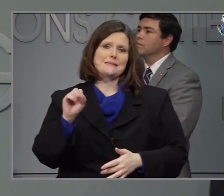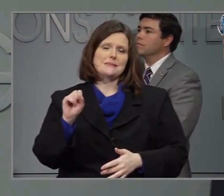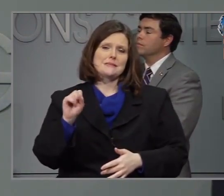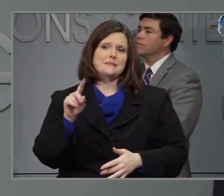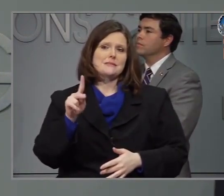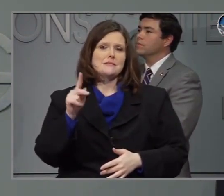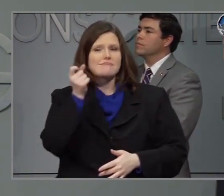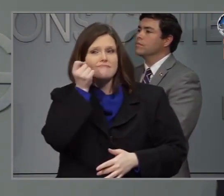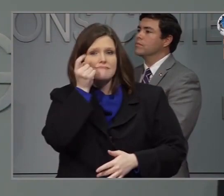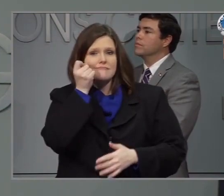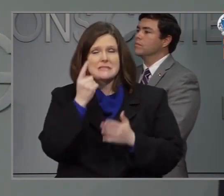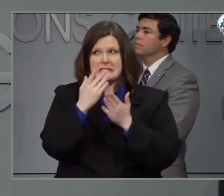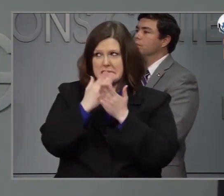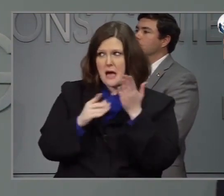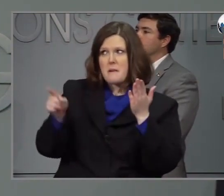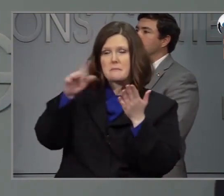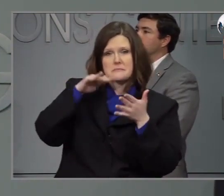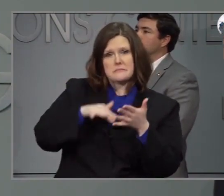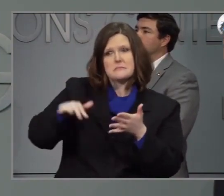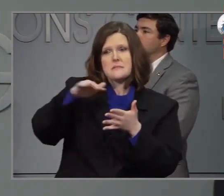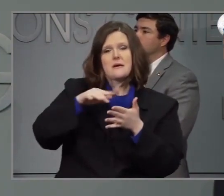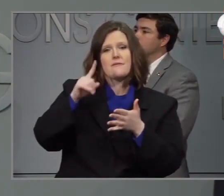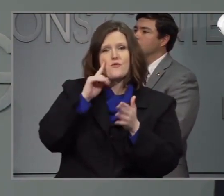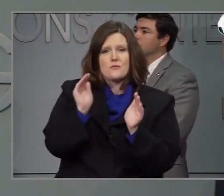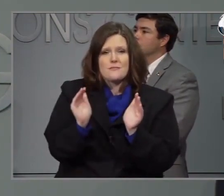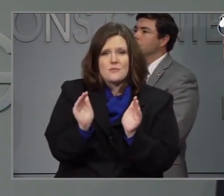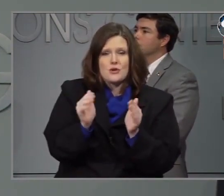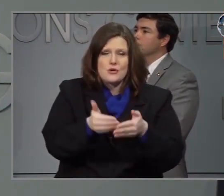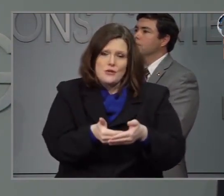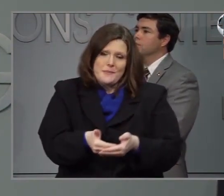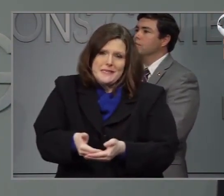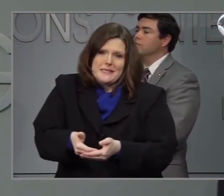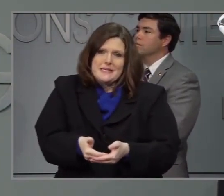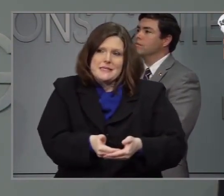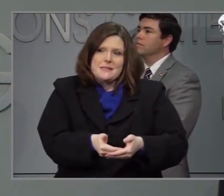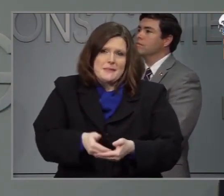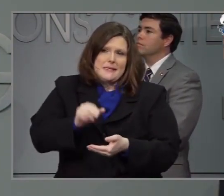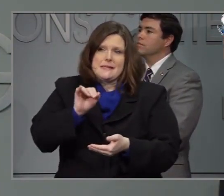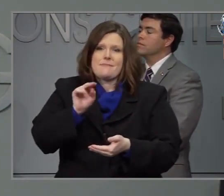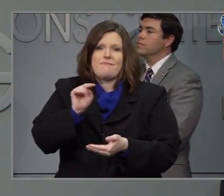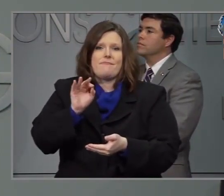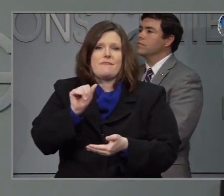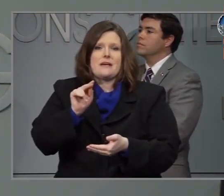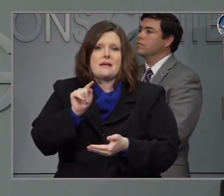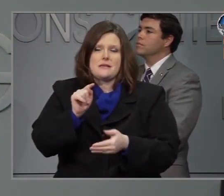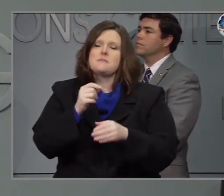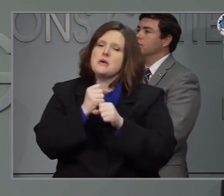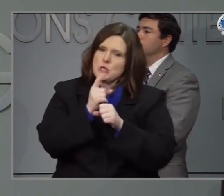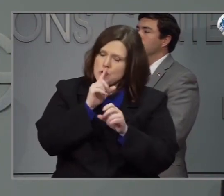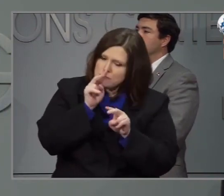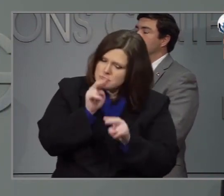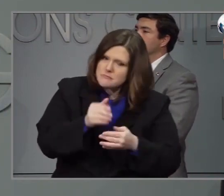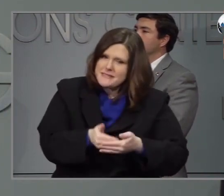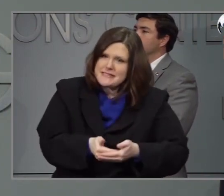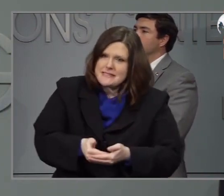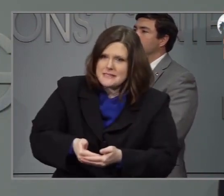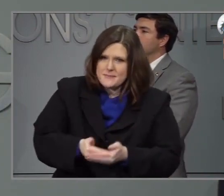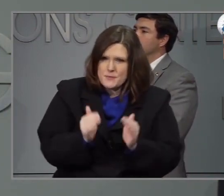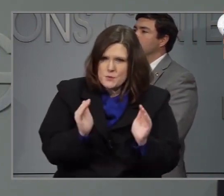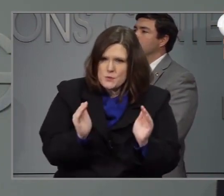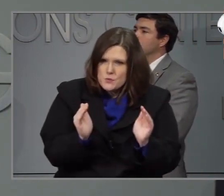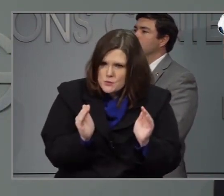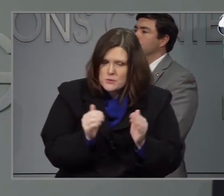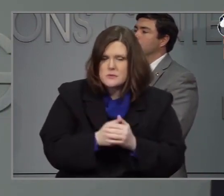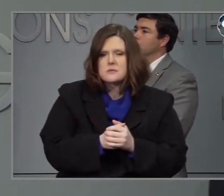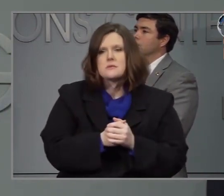están generalmente en bajo riesgo para una infección severa algunos indican un a un riesgo más alto